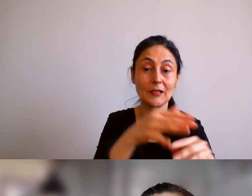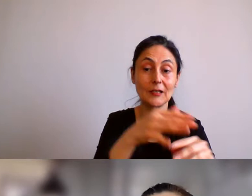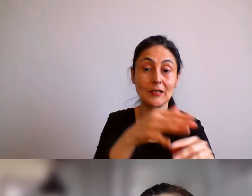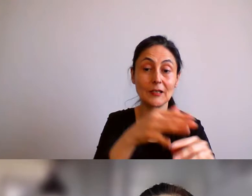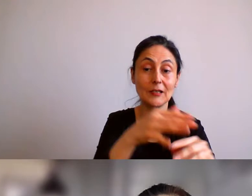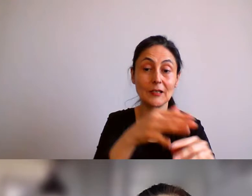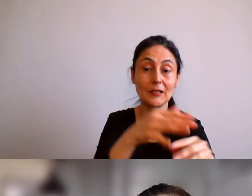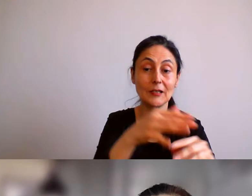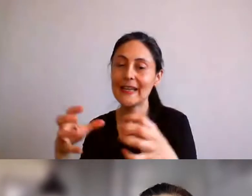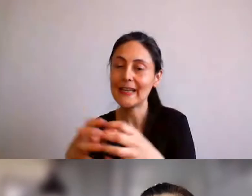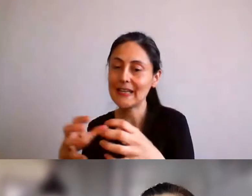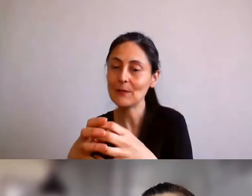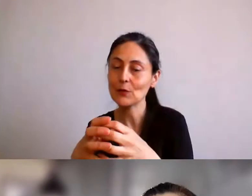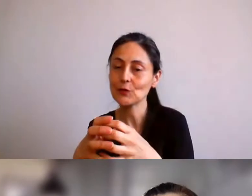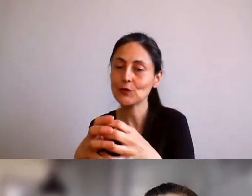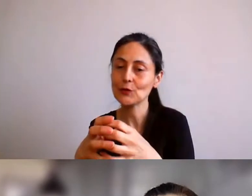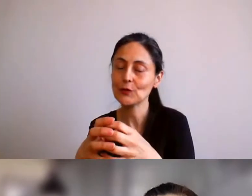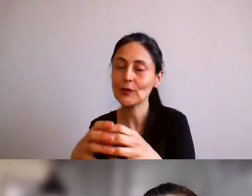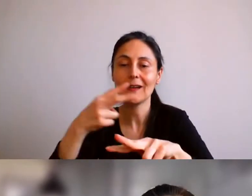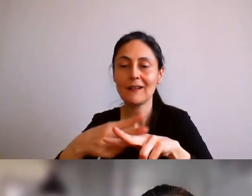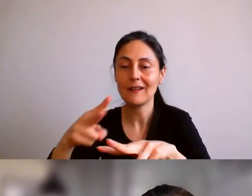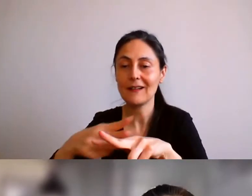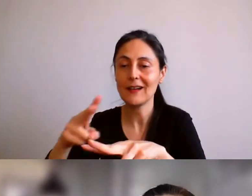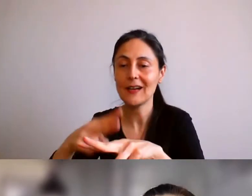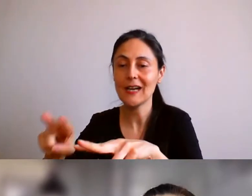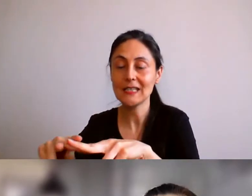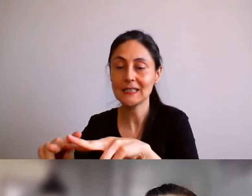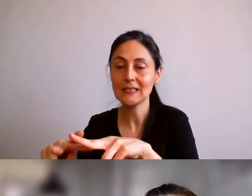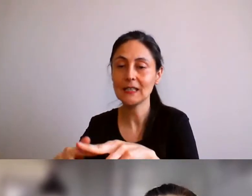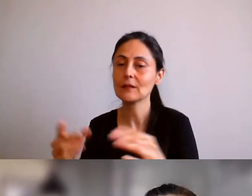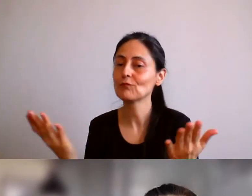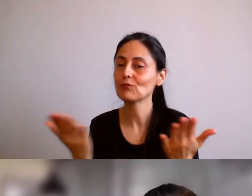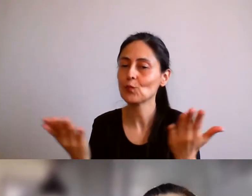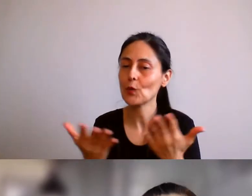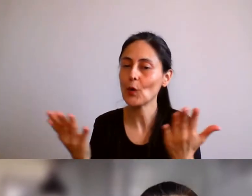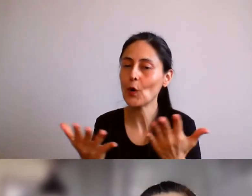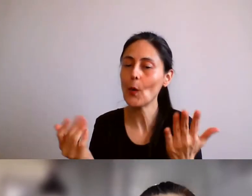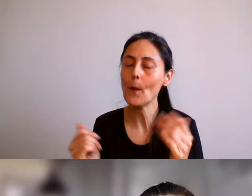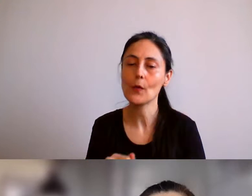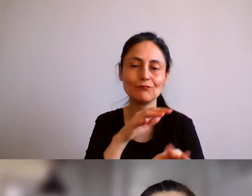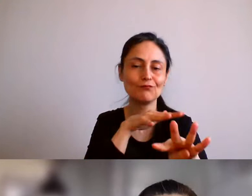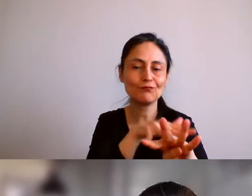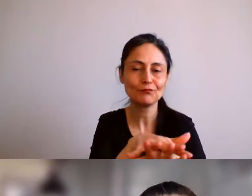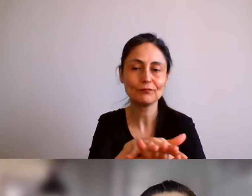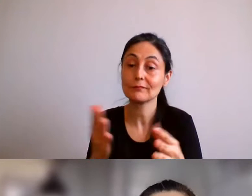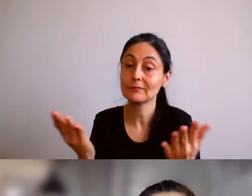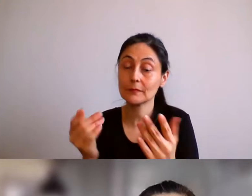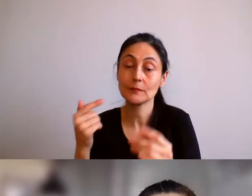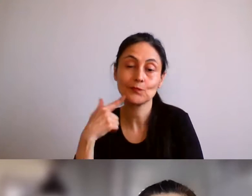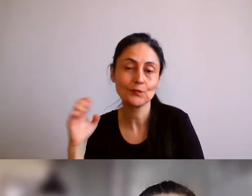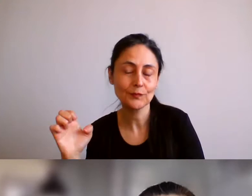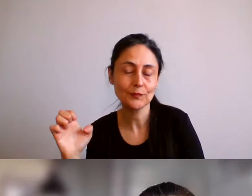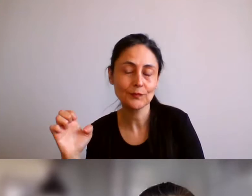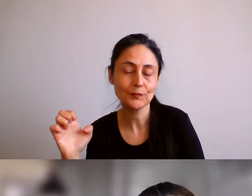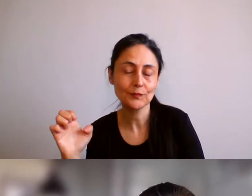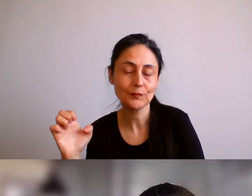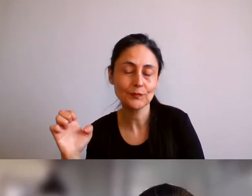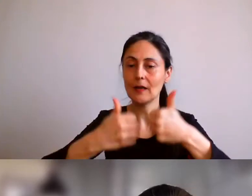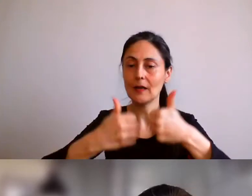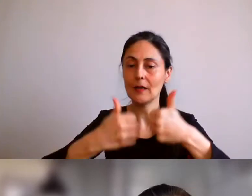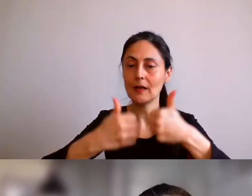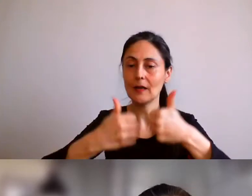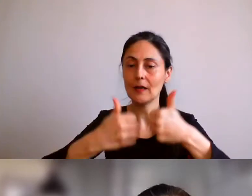equipos queremos formar y cómo nos vamos constituyendo como equipo, y creo que la profesión es un sello que nos dicta a lo mejor a cada